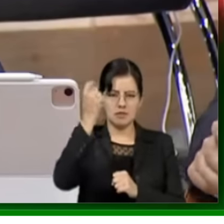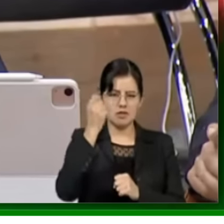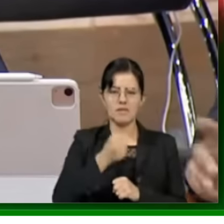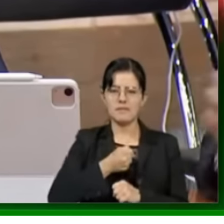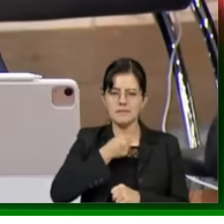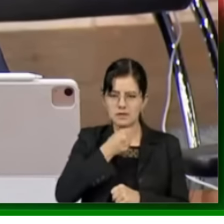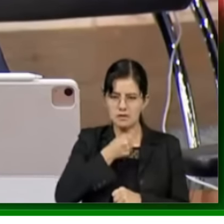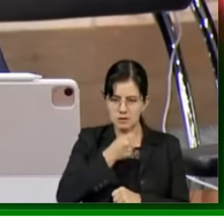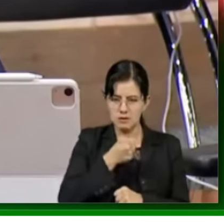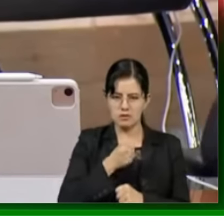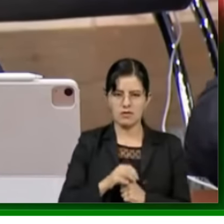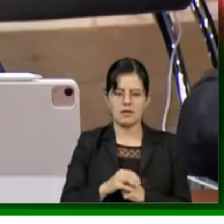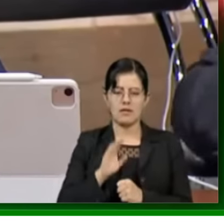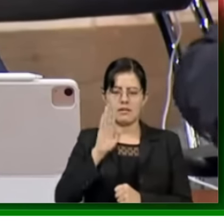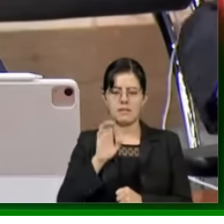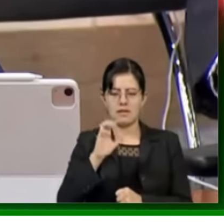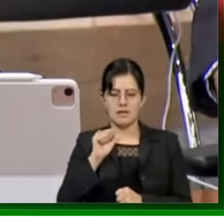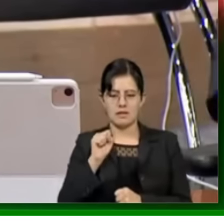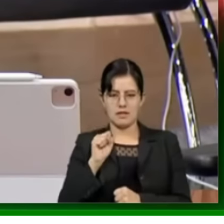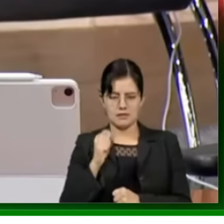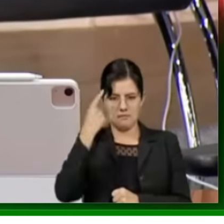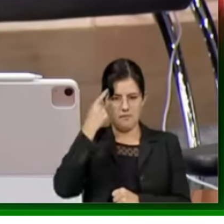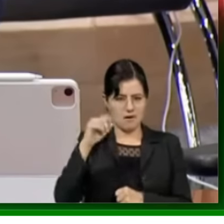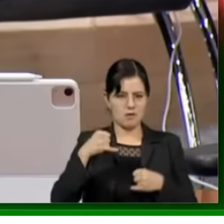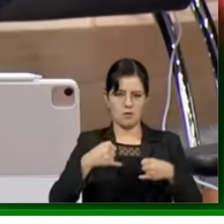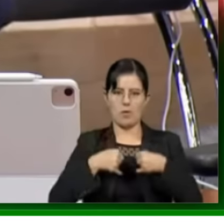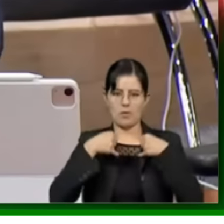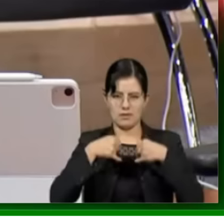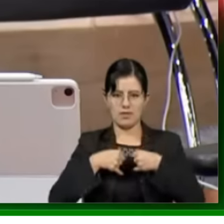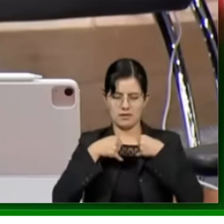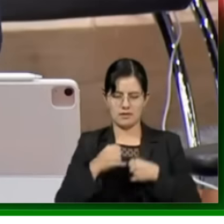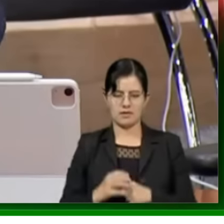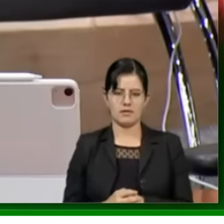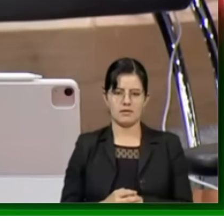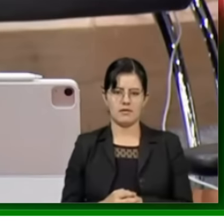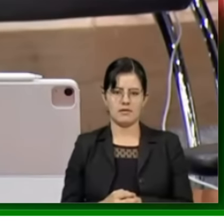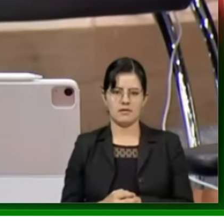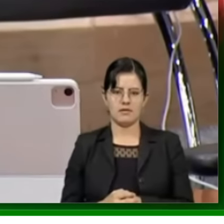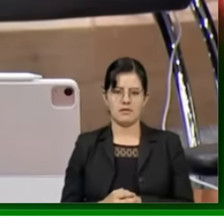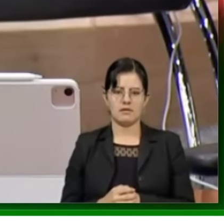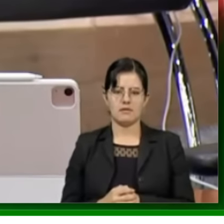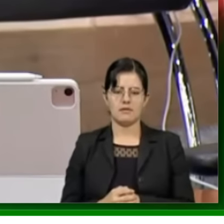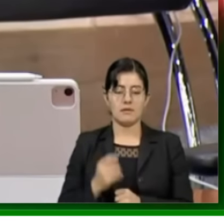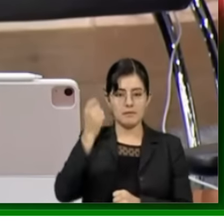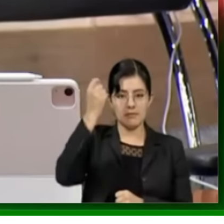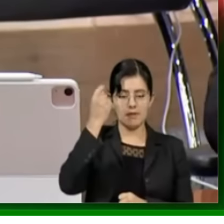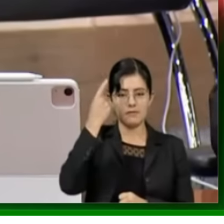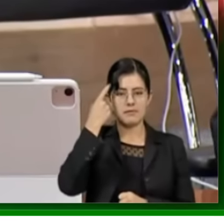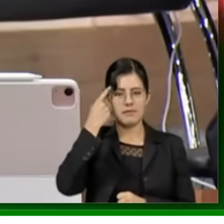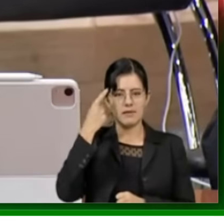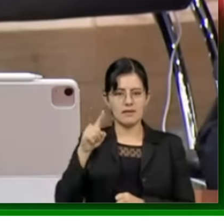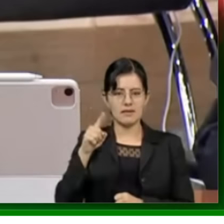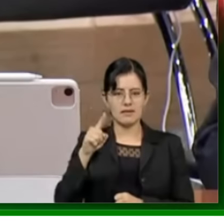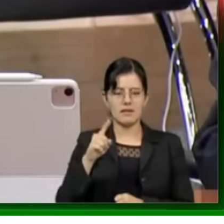adulto mayor las becas para los jóvenes las las pensiones para las